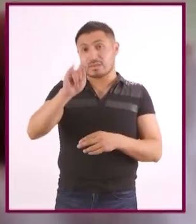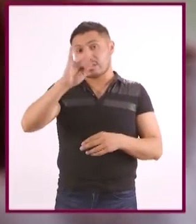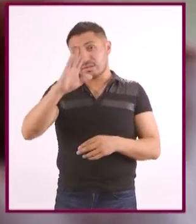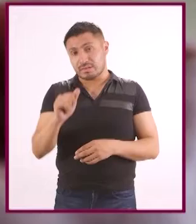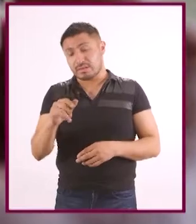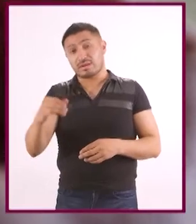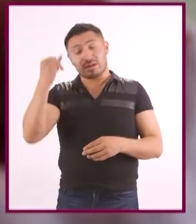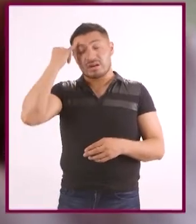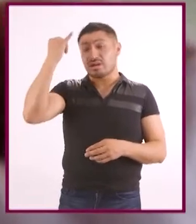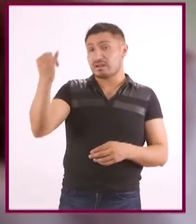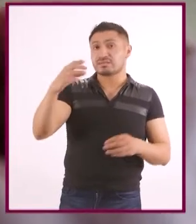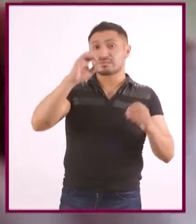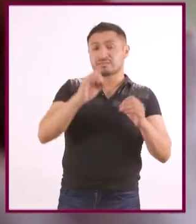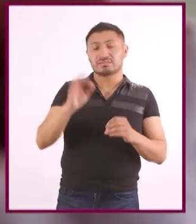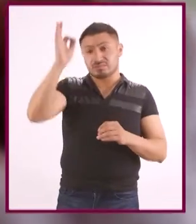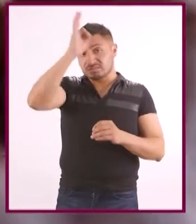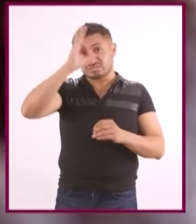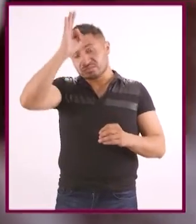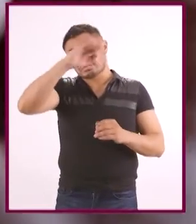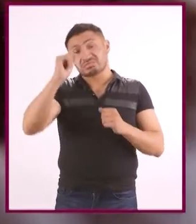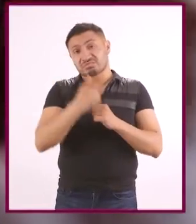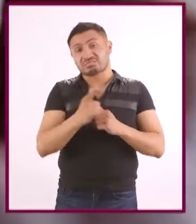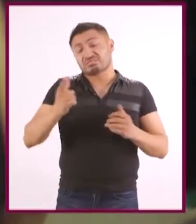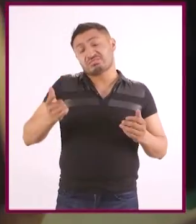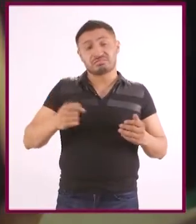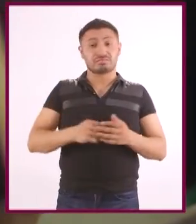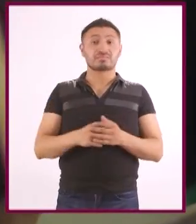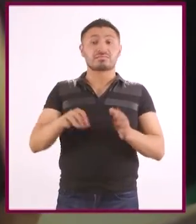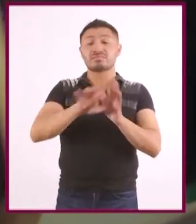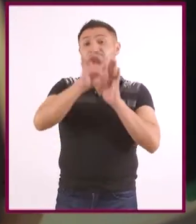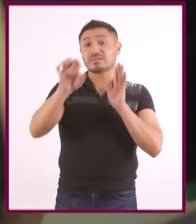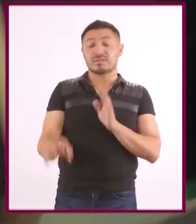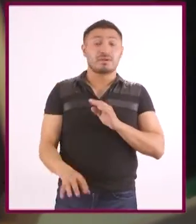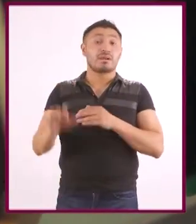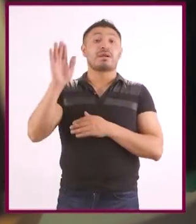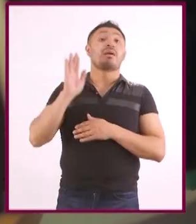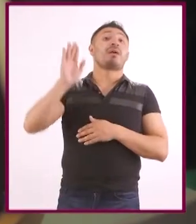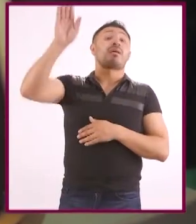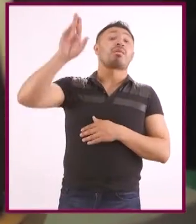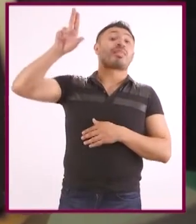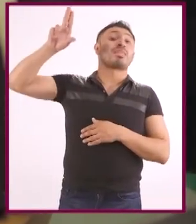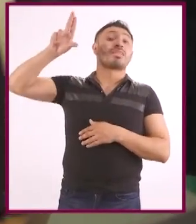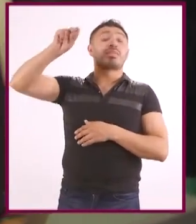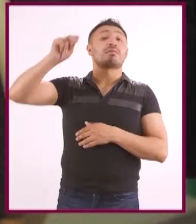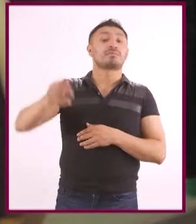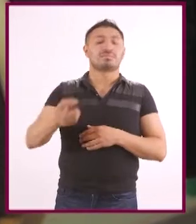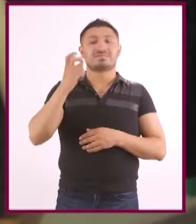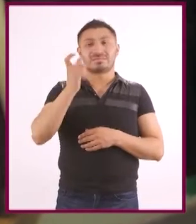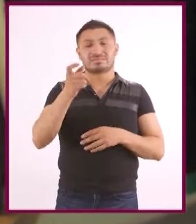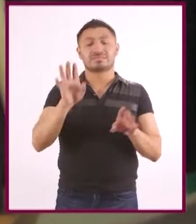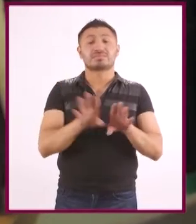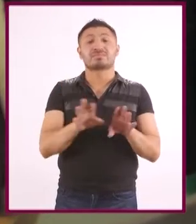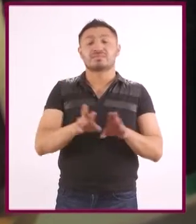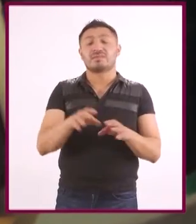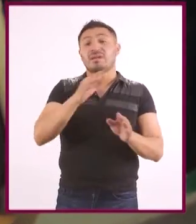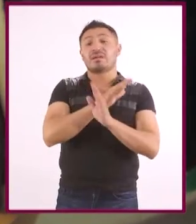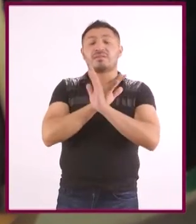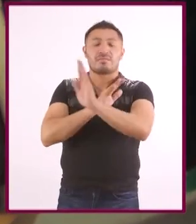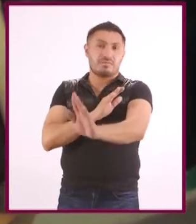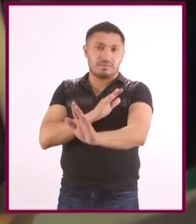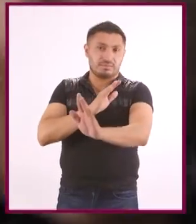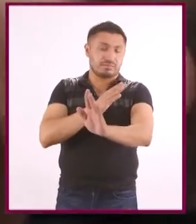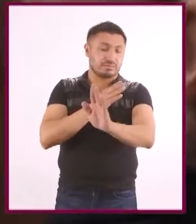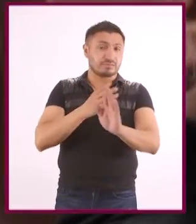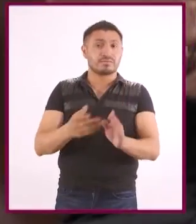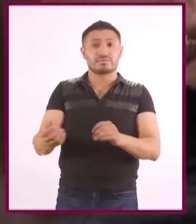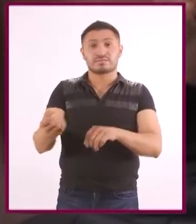ética, ideología o filosofía. Algunos ejemplos de objeción de conciencia son el rechazo a la transfusión